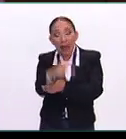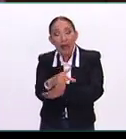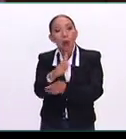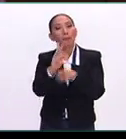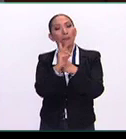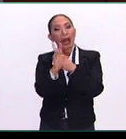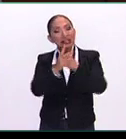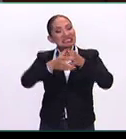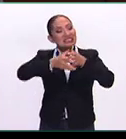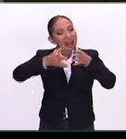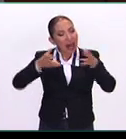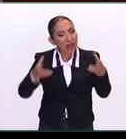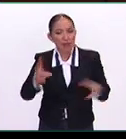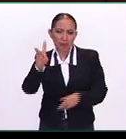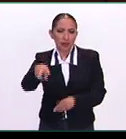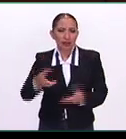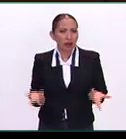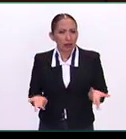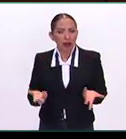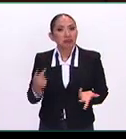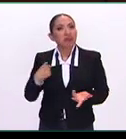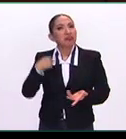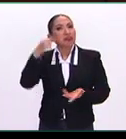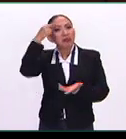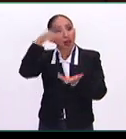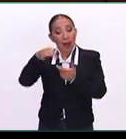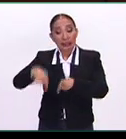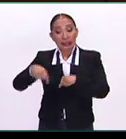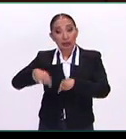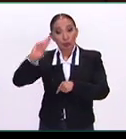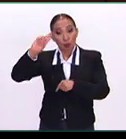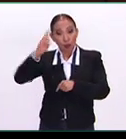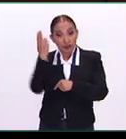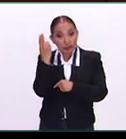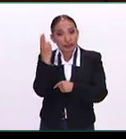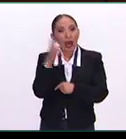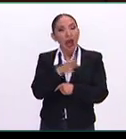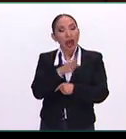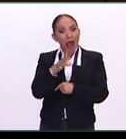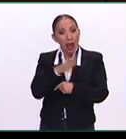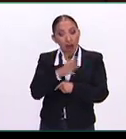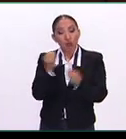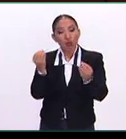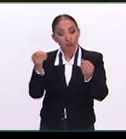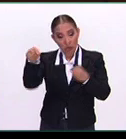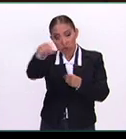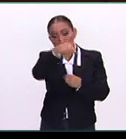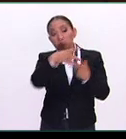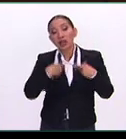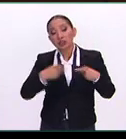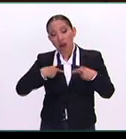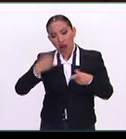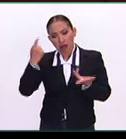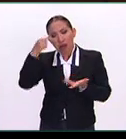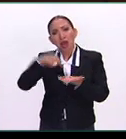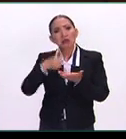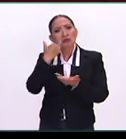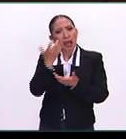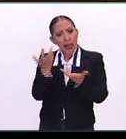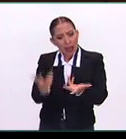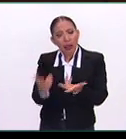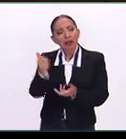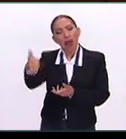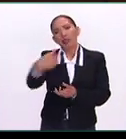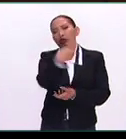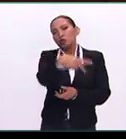sea un país más grande, de veras. Yo creo que aquí en la universidad hay un buen número de personas que creemos eso,